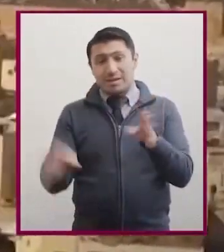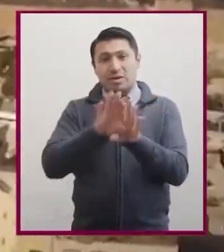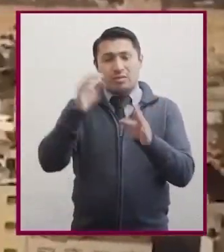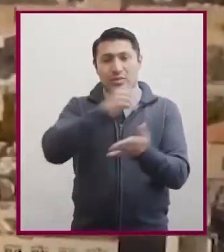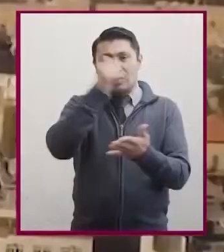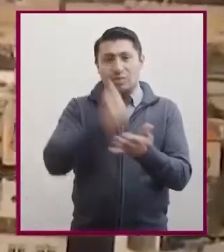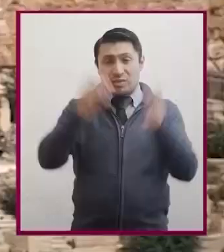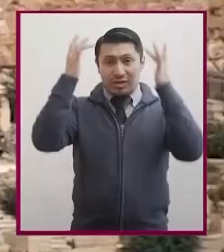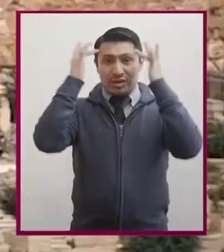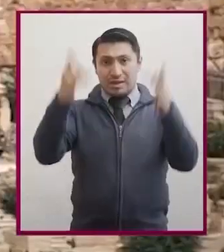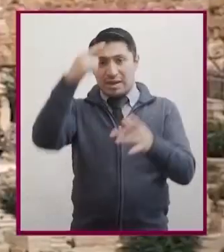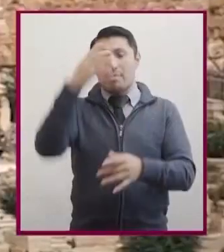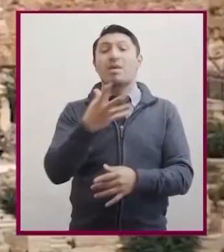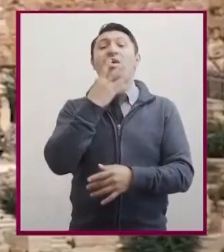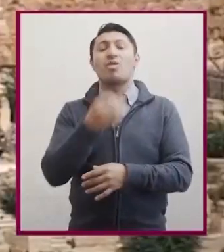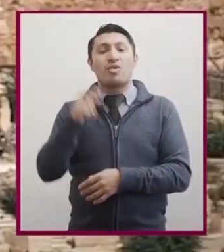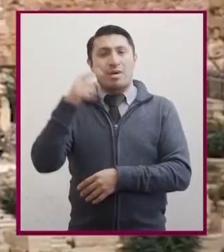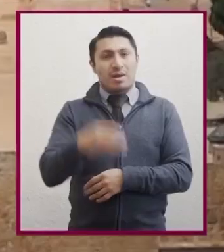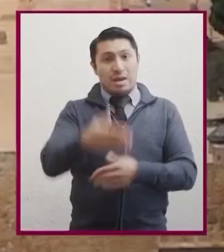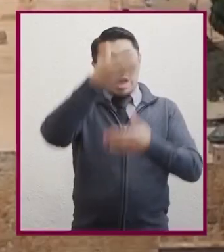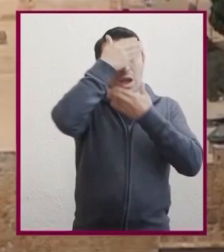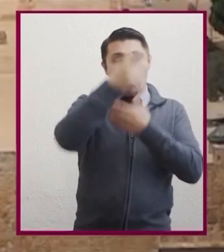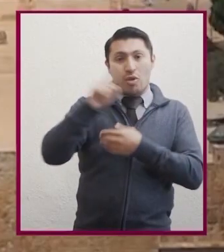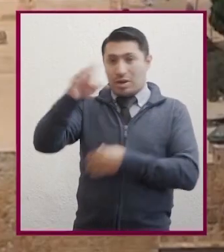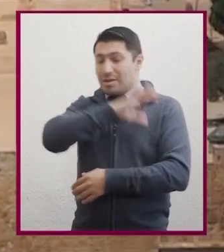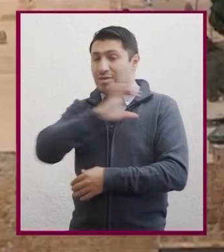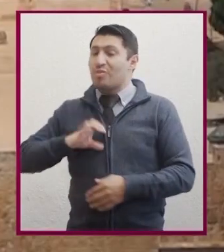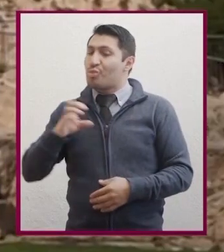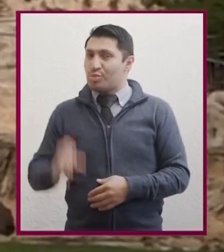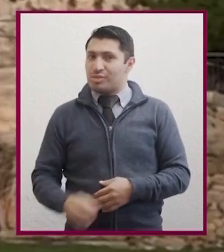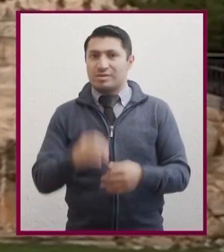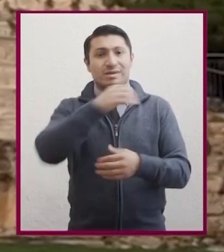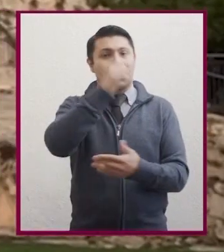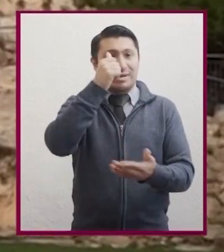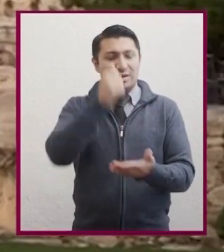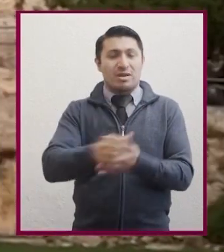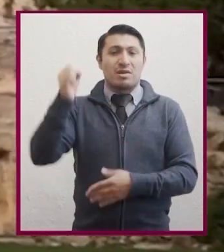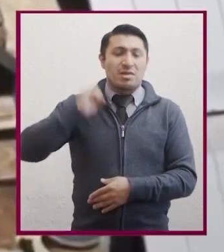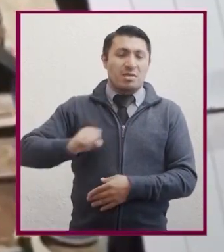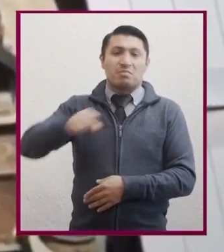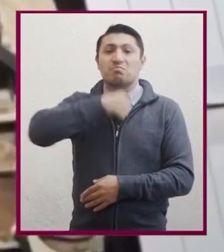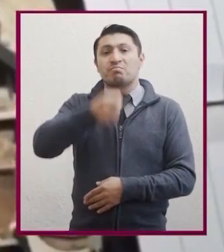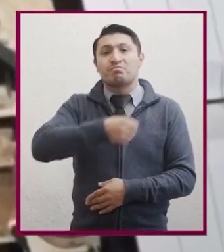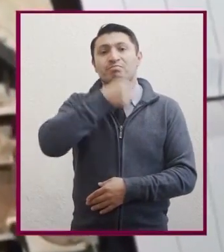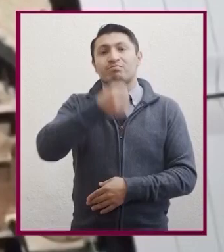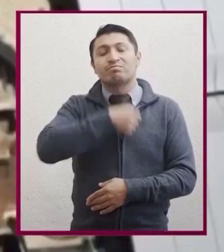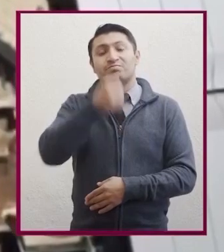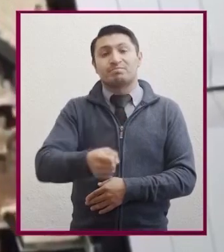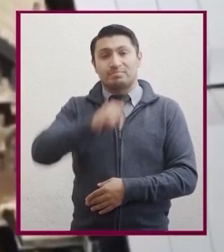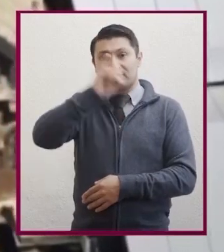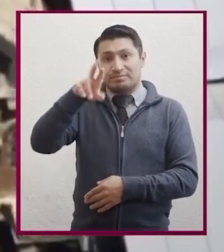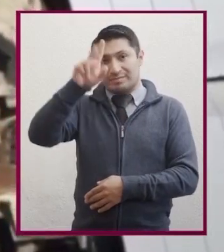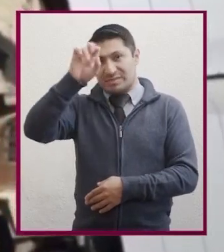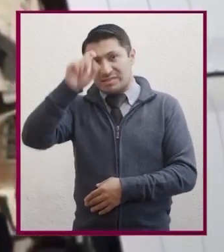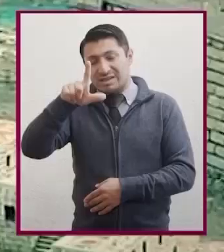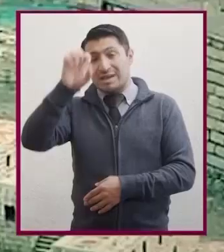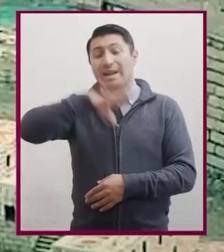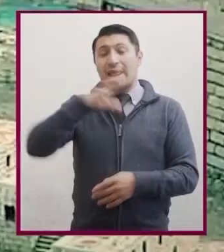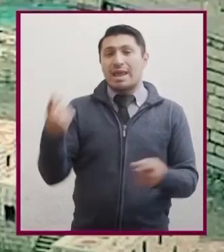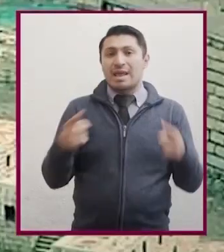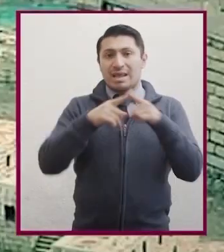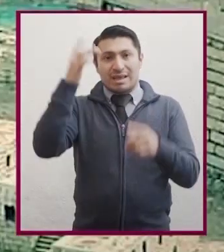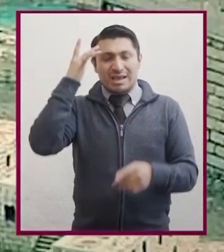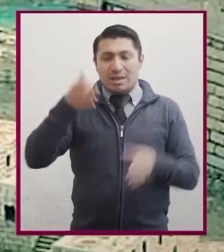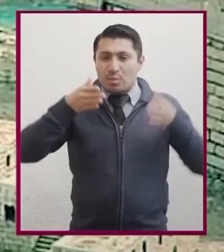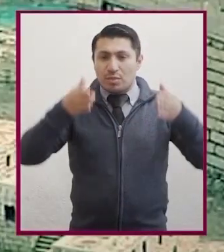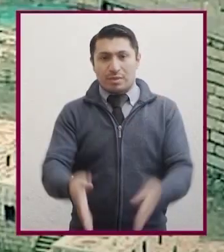sagrada para los judíos, para los musulmanes y los cristianos. En la ciudad vieja de Jerusalén está la iglesia del Santo Sepulcro. Allí